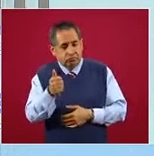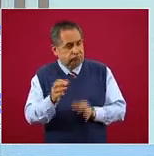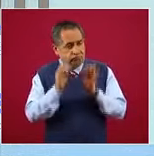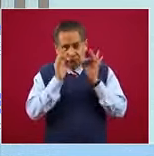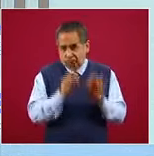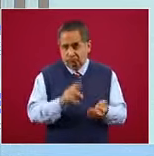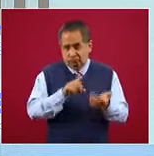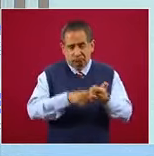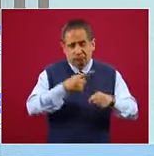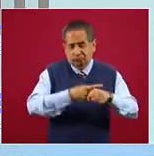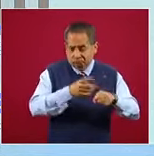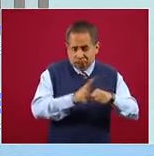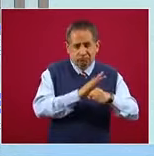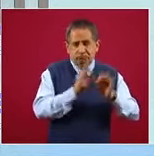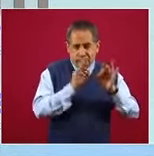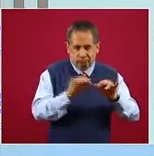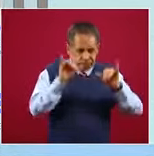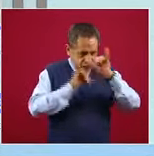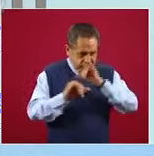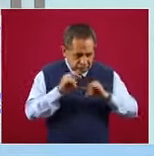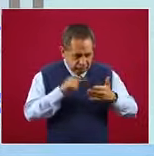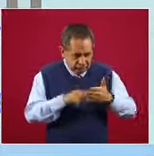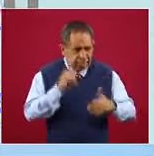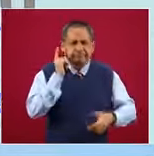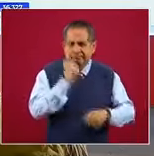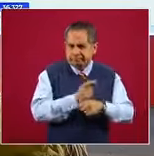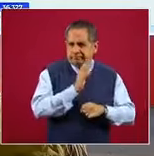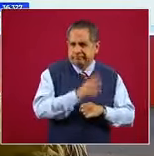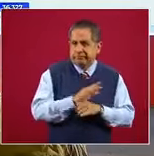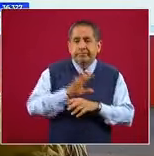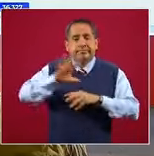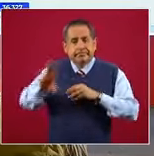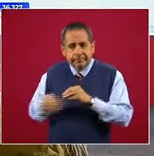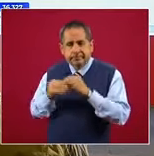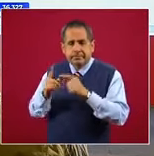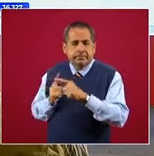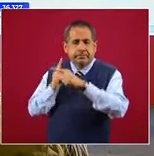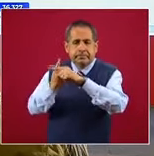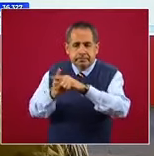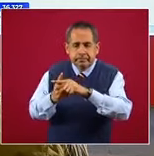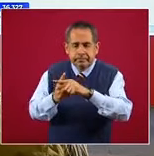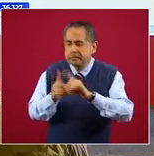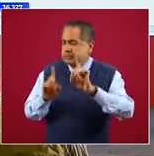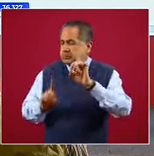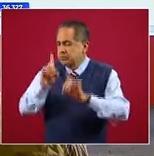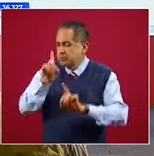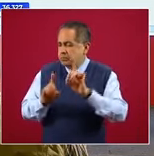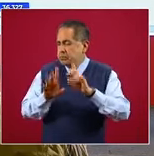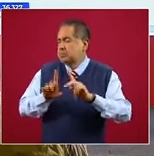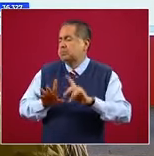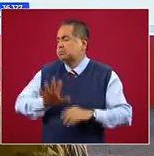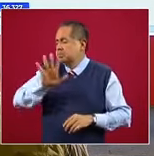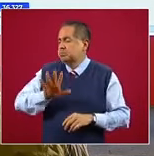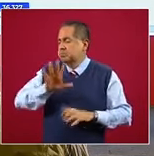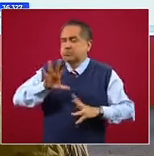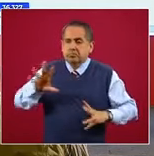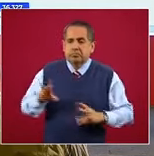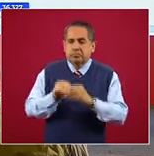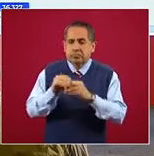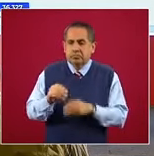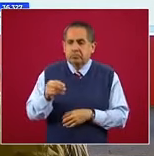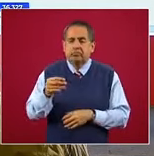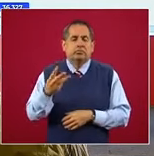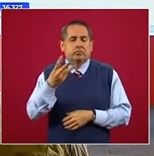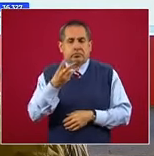311,486 casos confirmados ya por laboratorio, podemos obtener este número, que son los casos estimados. Y de este